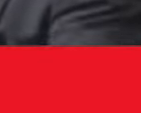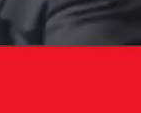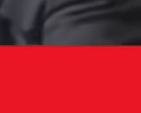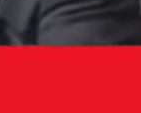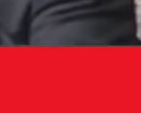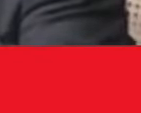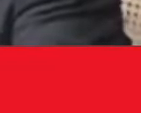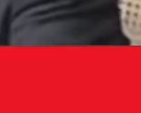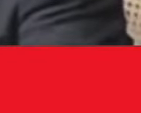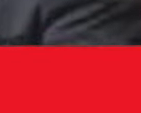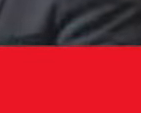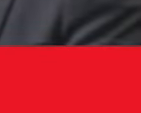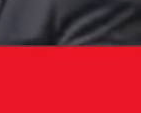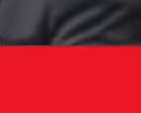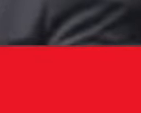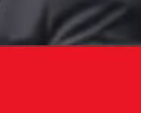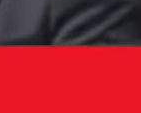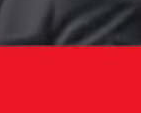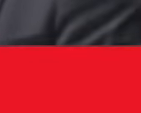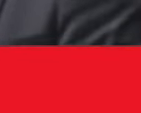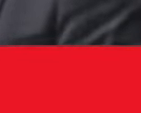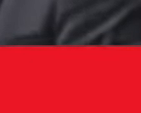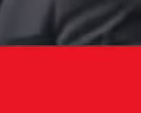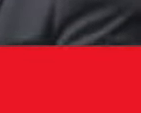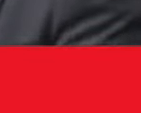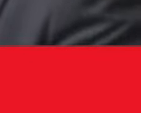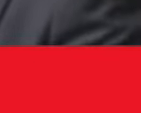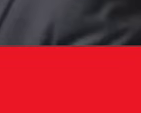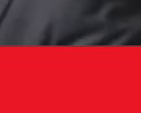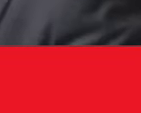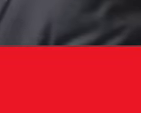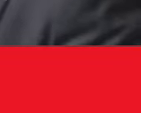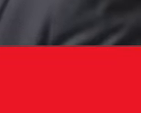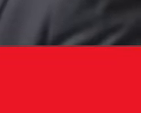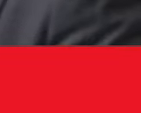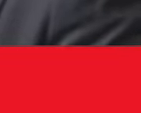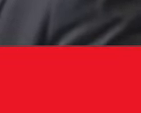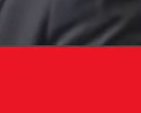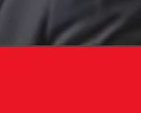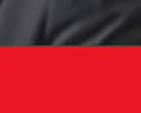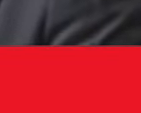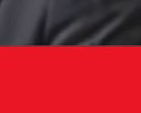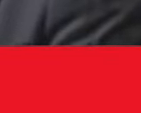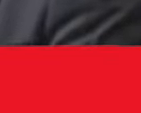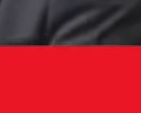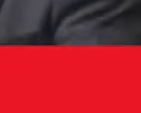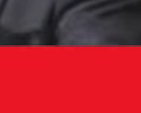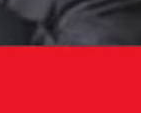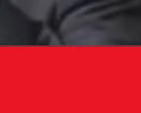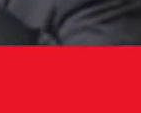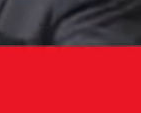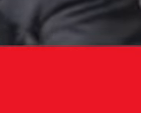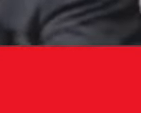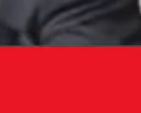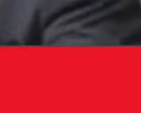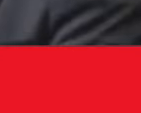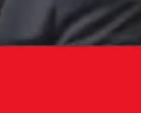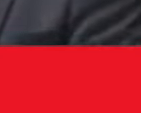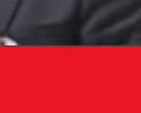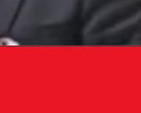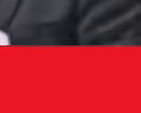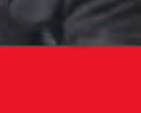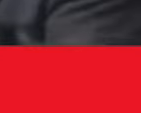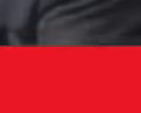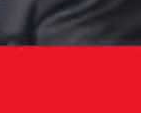años es para la permanencia. En segundo lugar, se alega que se vulnera el debido proceso. ¿Por qué? Porque lo que